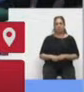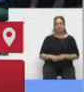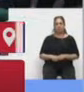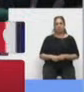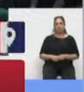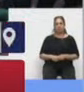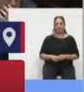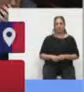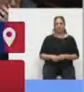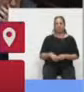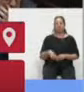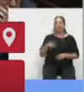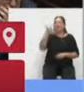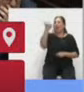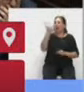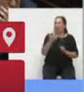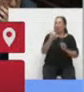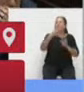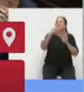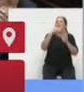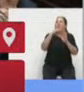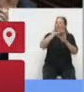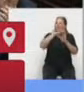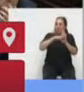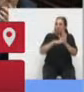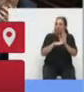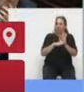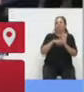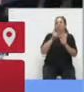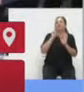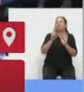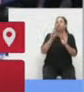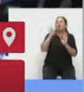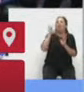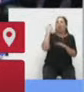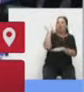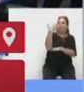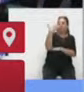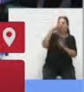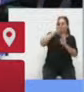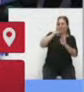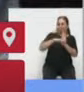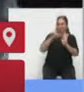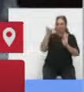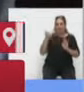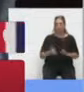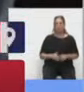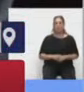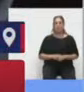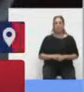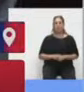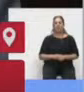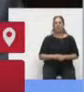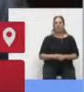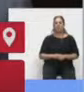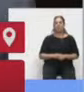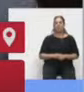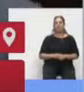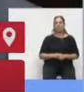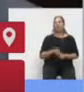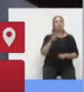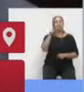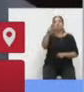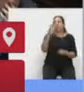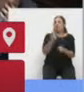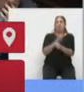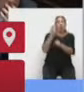En programas de ajuste, y el Banco Mundial también, no en programas de obras públicas,